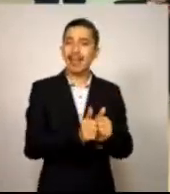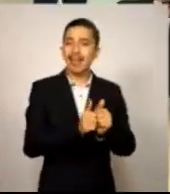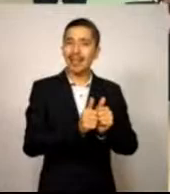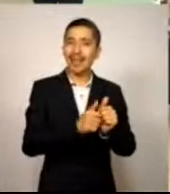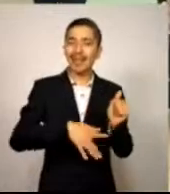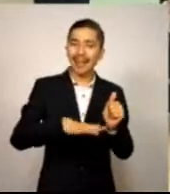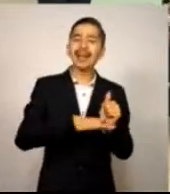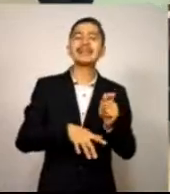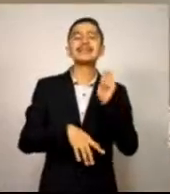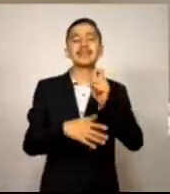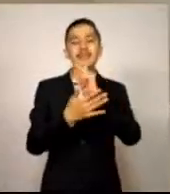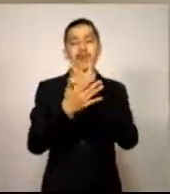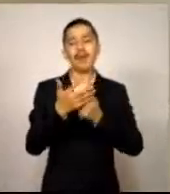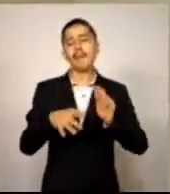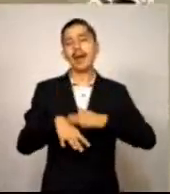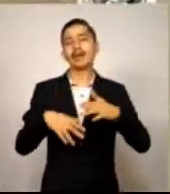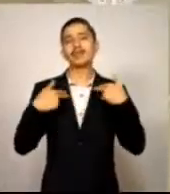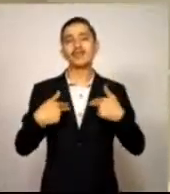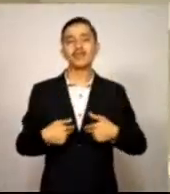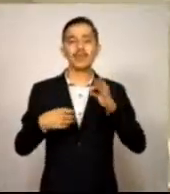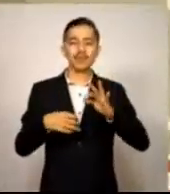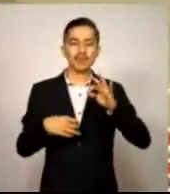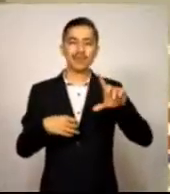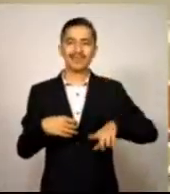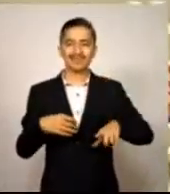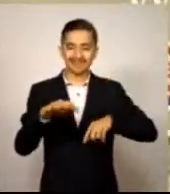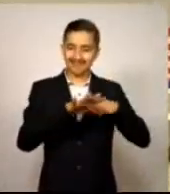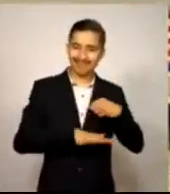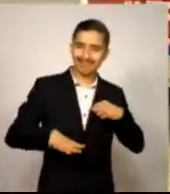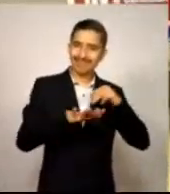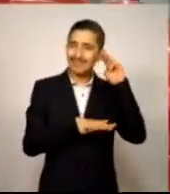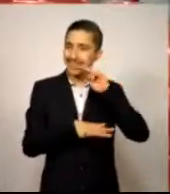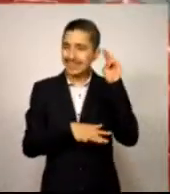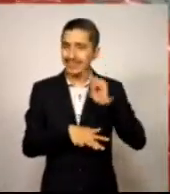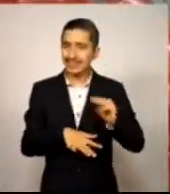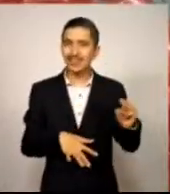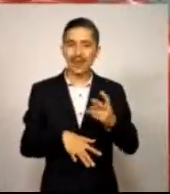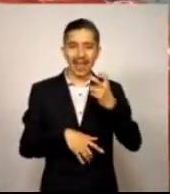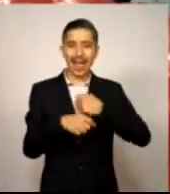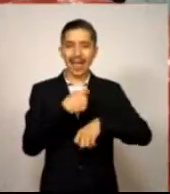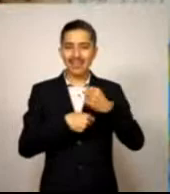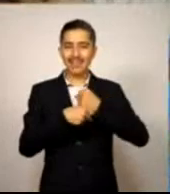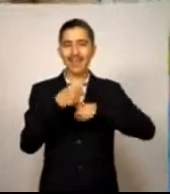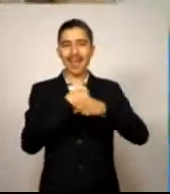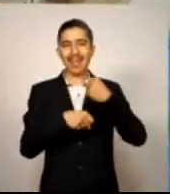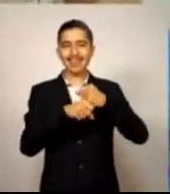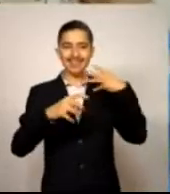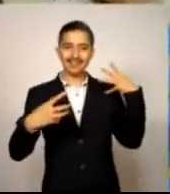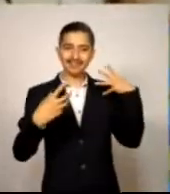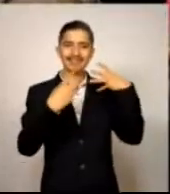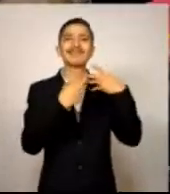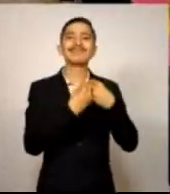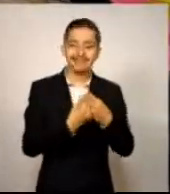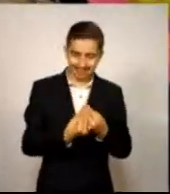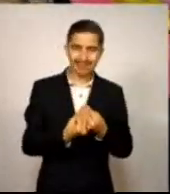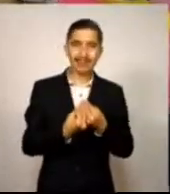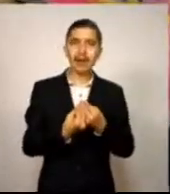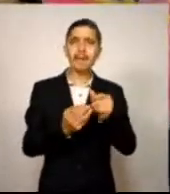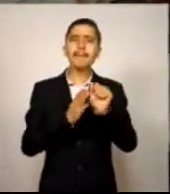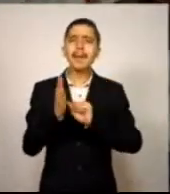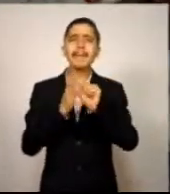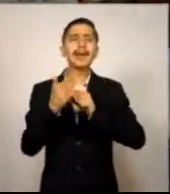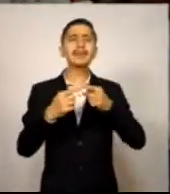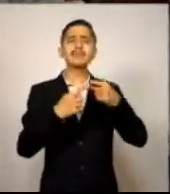humanista del gobierno del estado de michoacán que yo encabezo que en los últimos años o meses ha logrado